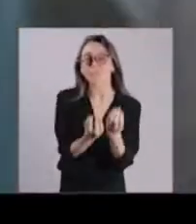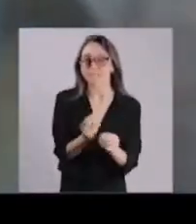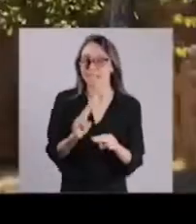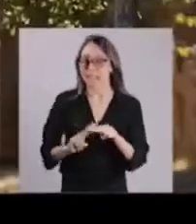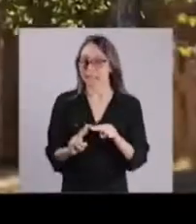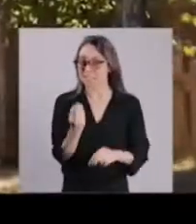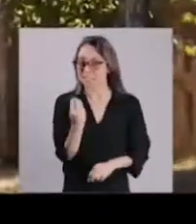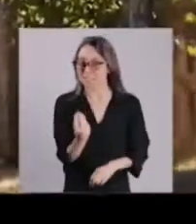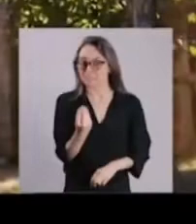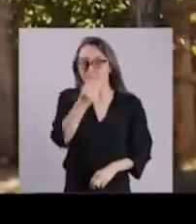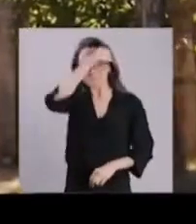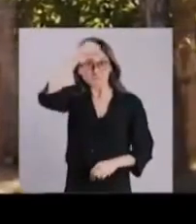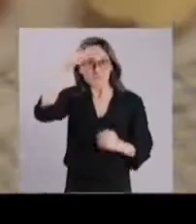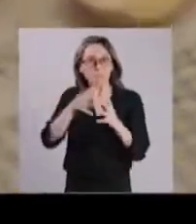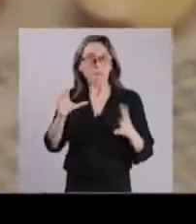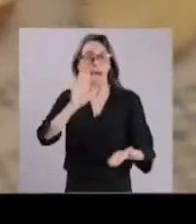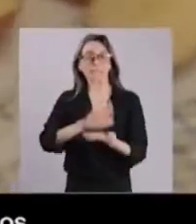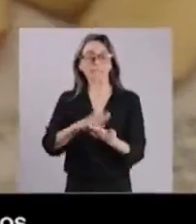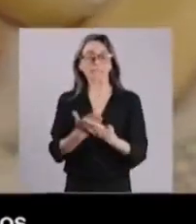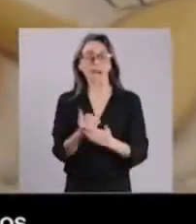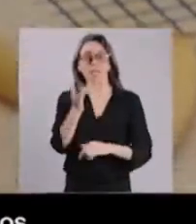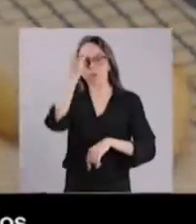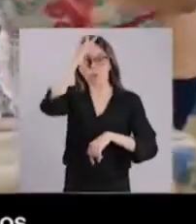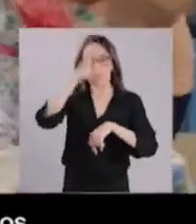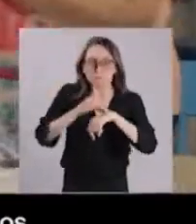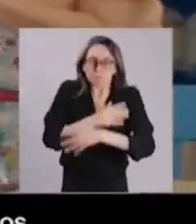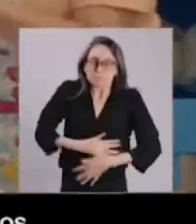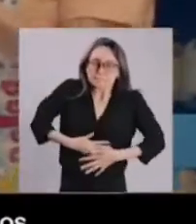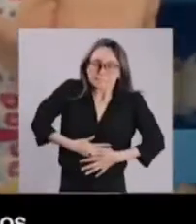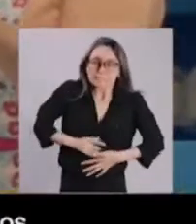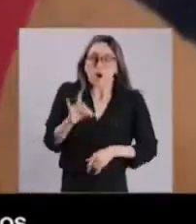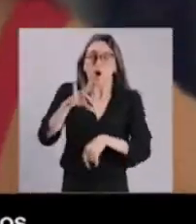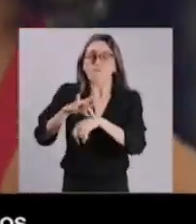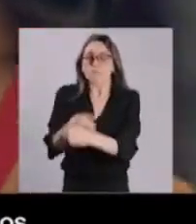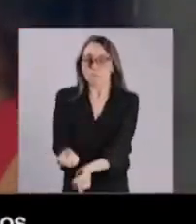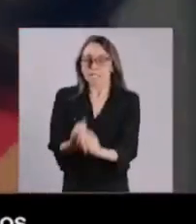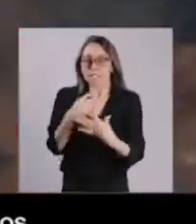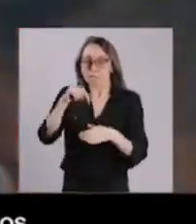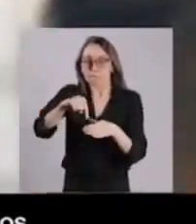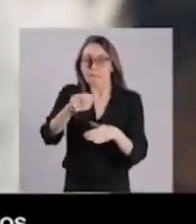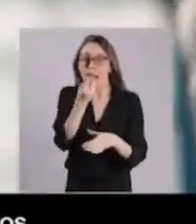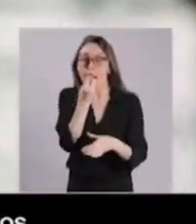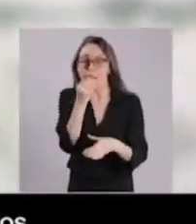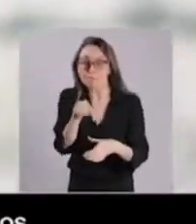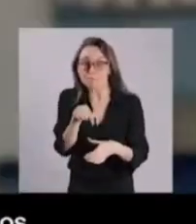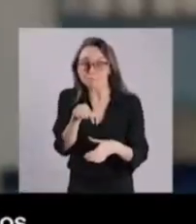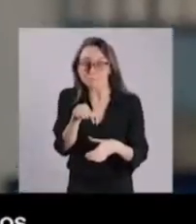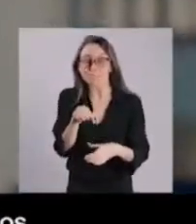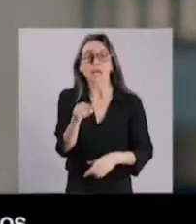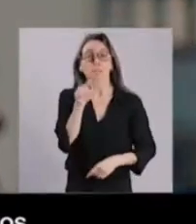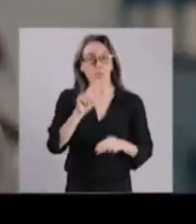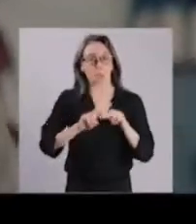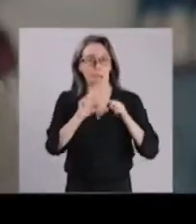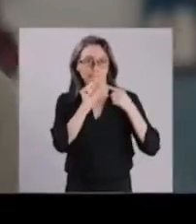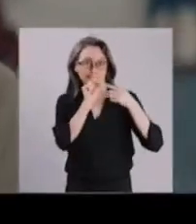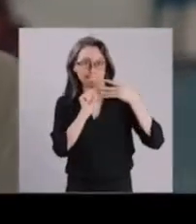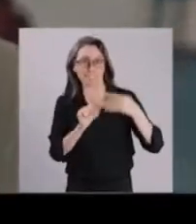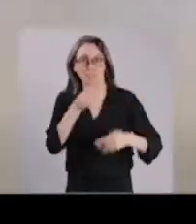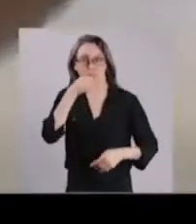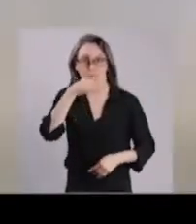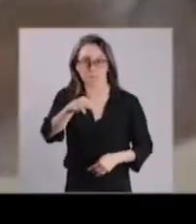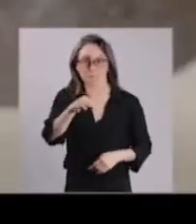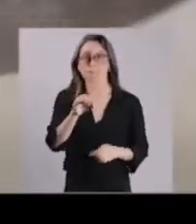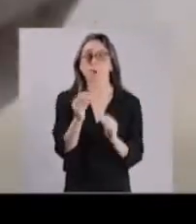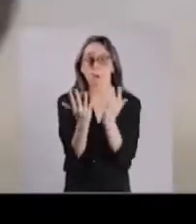hay que hacerlo bien. Para tener un verano más sano y prevenir intoxicaciones y enfermedades transmitidas por los alimentos, sigue estos